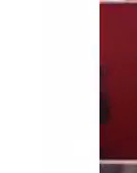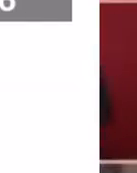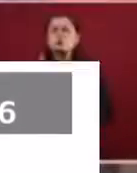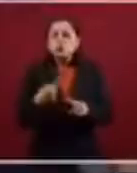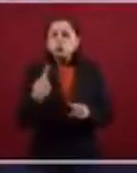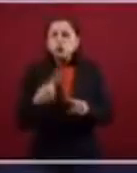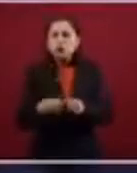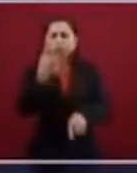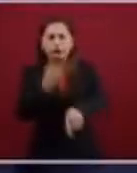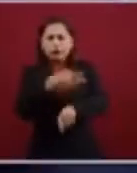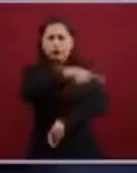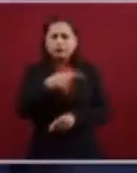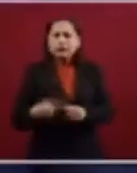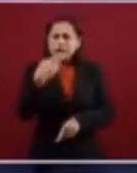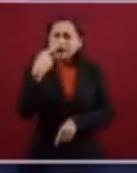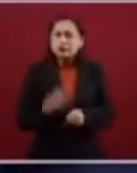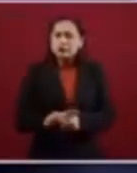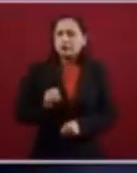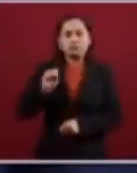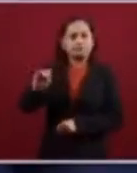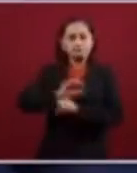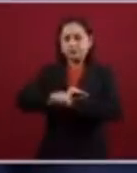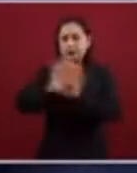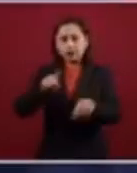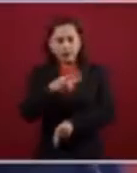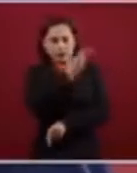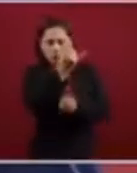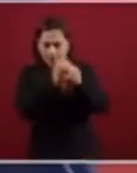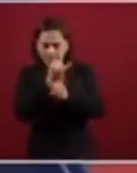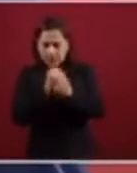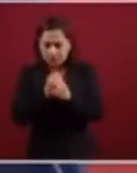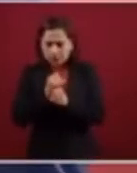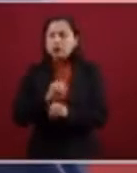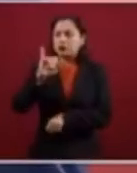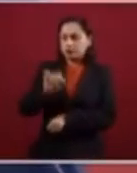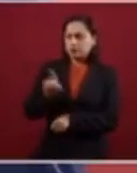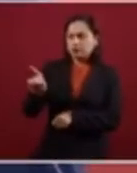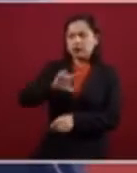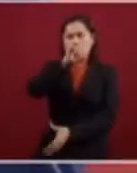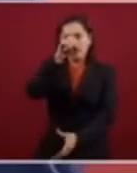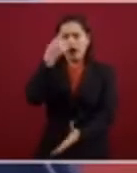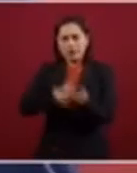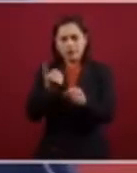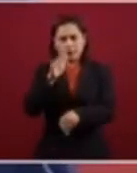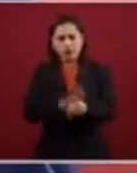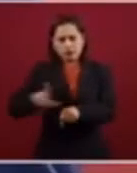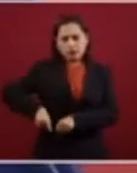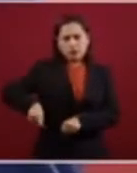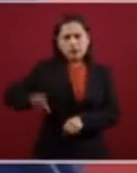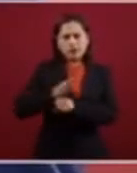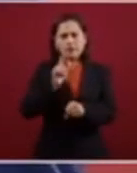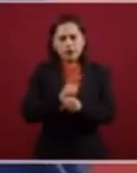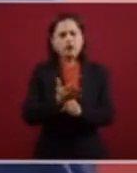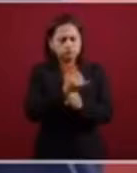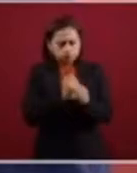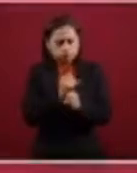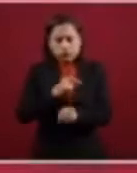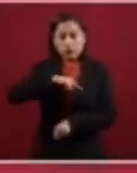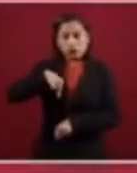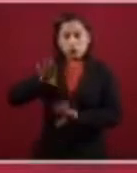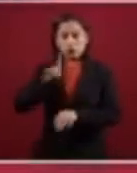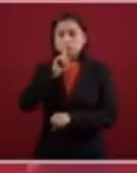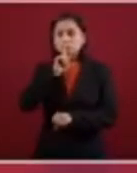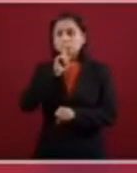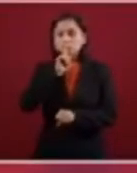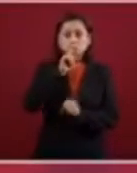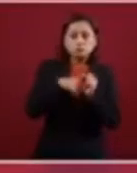responsable de todo? Ah, claro que sí. ¿Se está haciendo alguna investigación? Todo lo que... ¿En toda la administración? No, en toda la administración. Nosotros no somos capaderos. Una cosa es que no